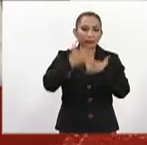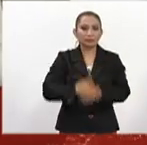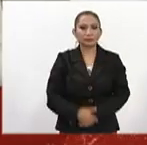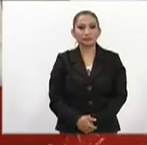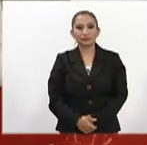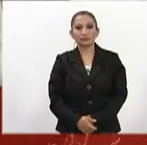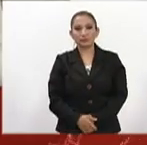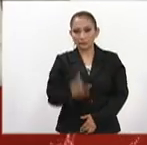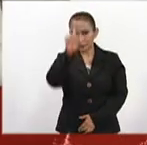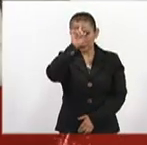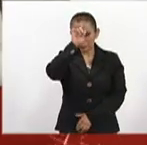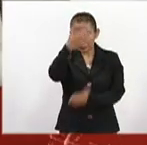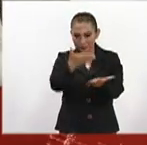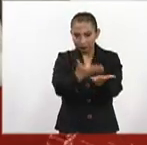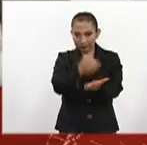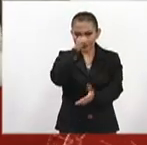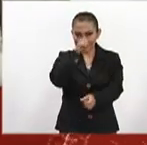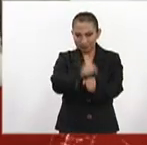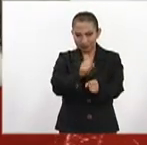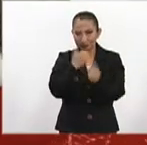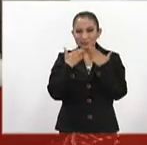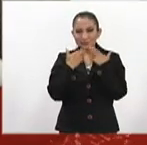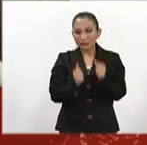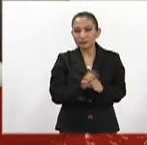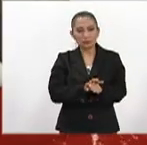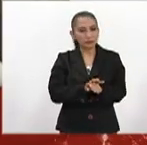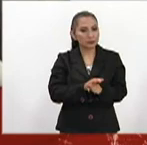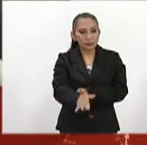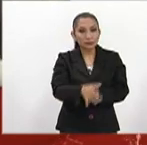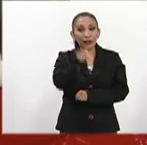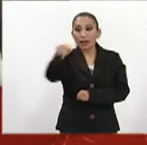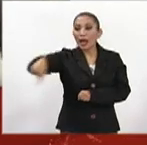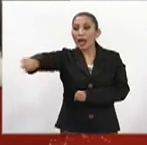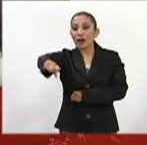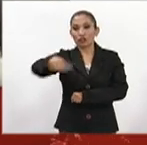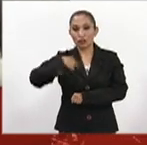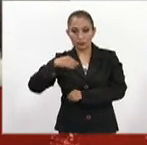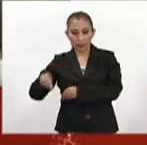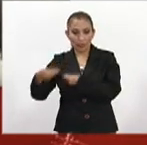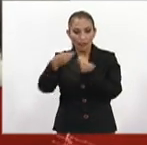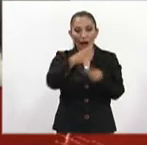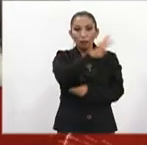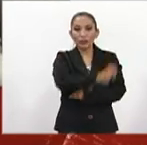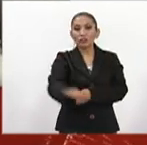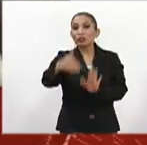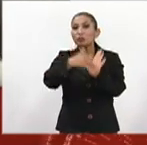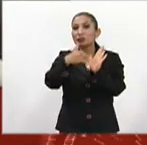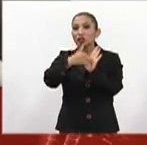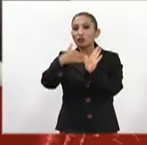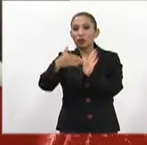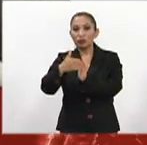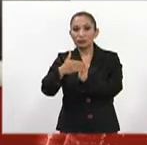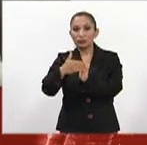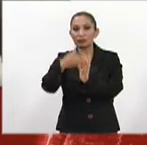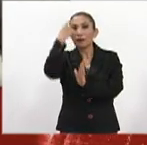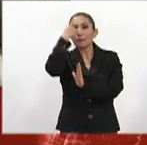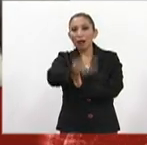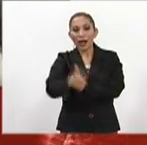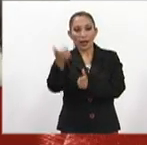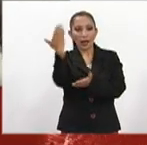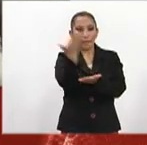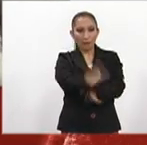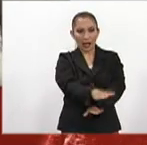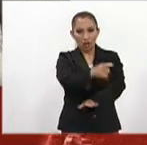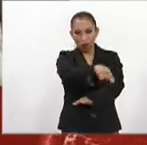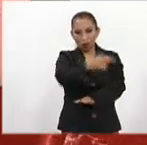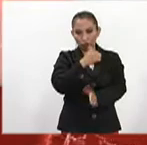Y la propuesta que hace la Secretaría de Hacienda es, ellos van a colocar 400 millones a la cuenta de la